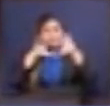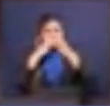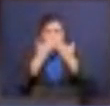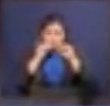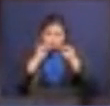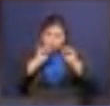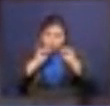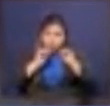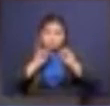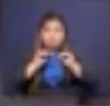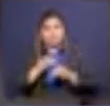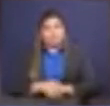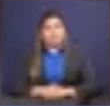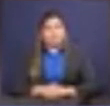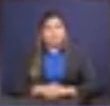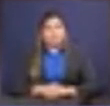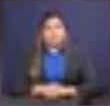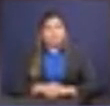Asimismo,